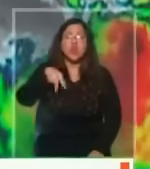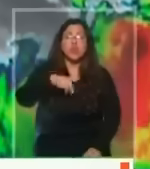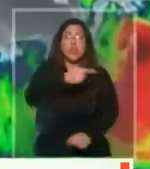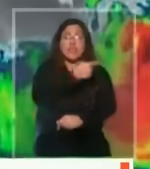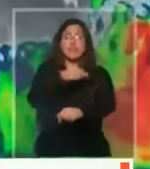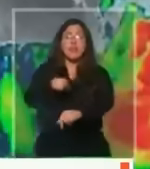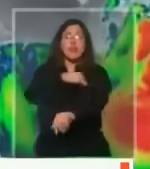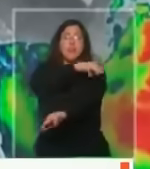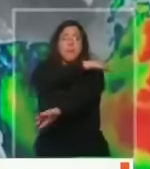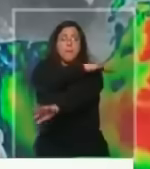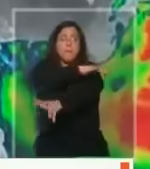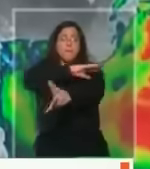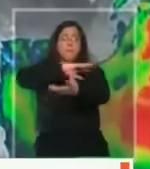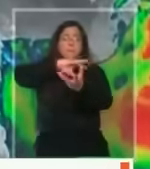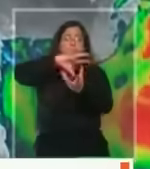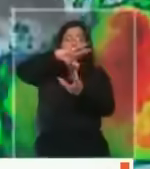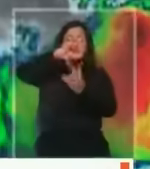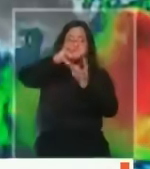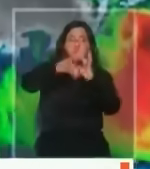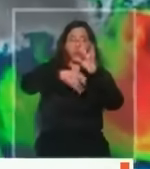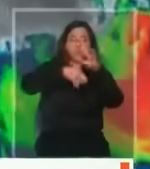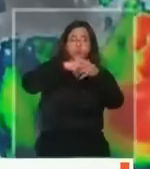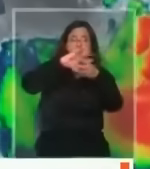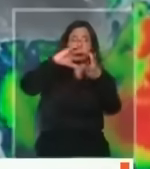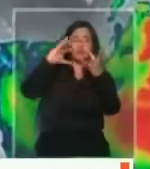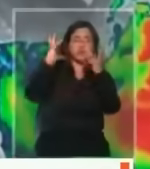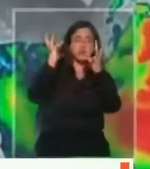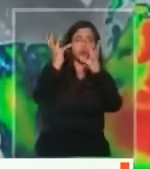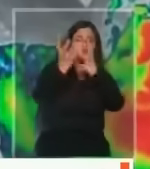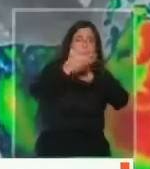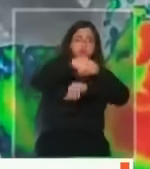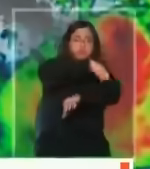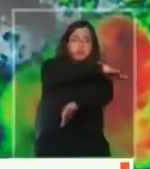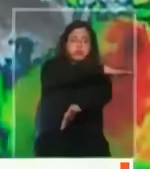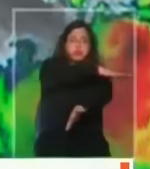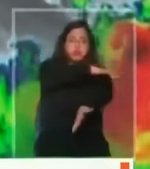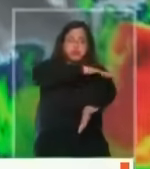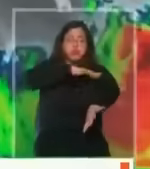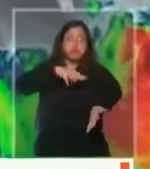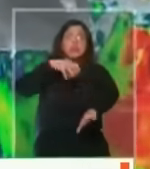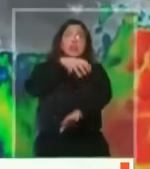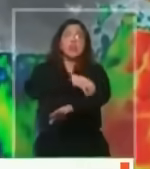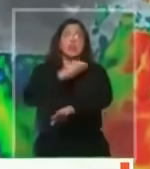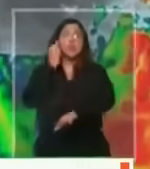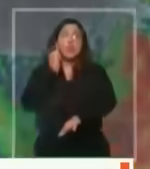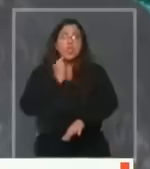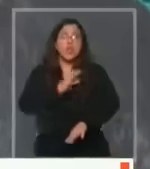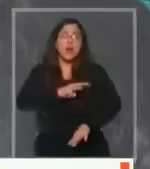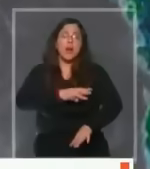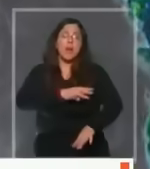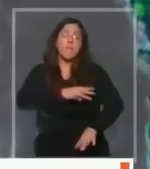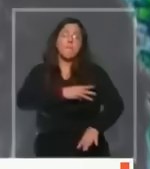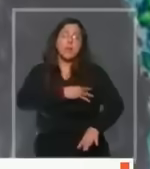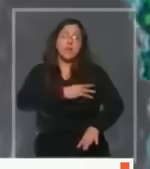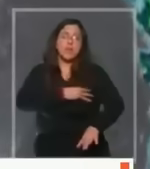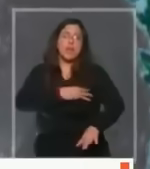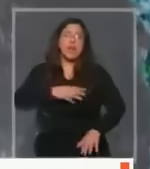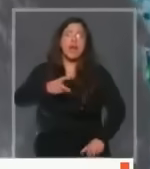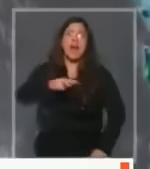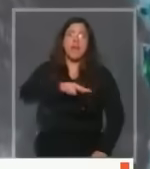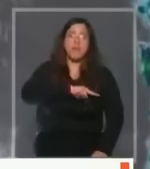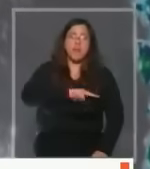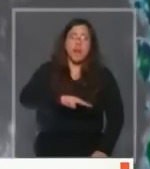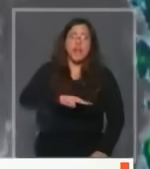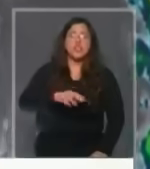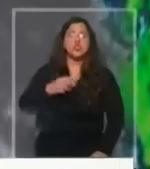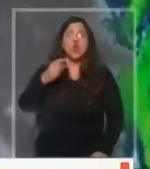ser el siguiente sistema frontal que va a llegar a la zona central. Región de O'Higgins, Metropolitana, Valparaíso también, incluso a la región de Coquimbo y el